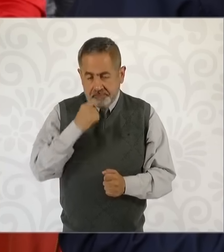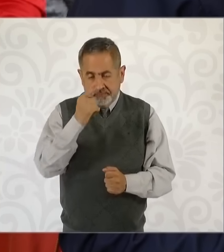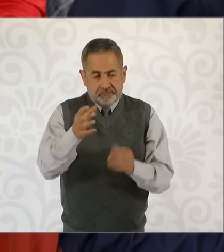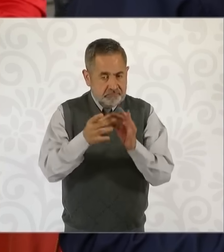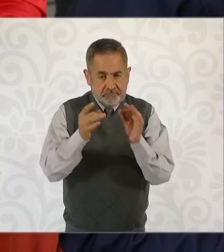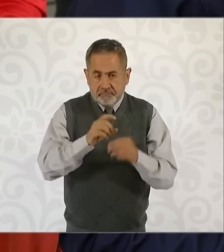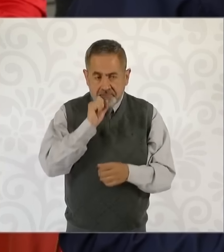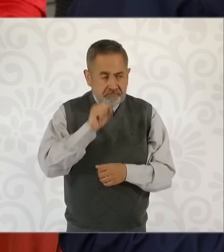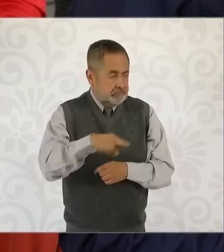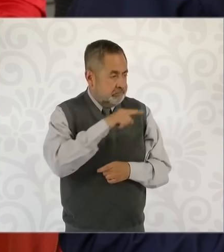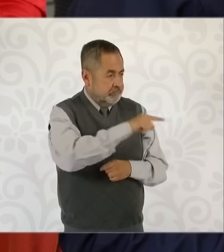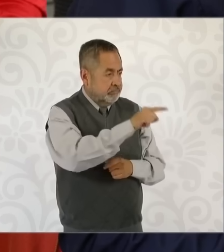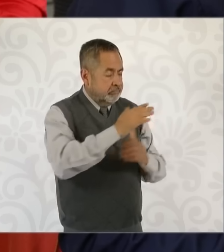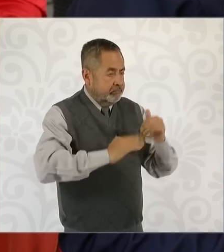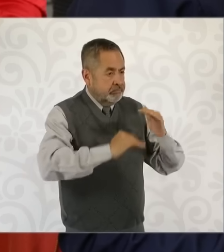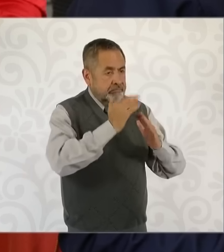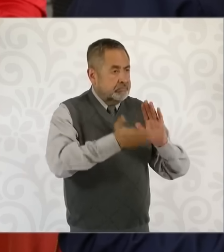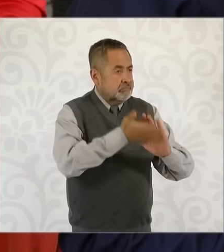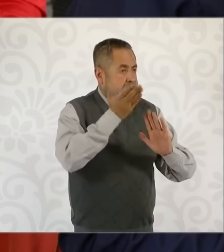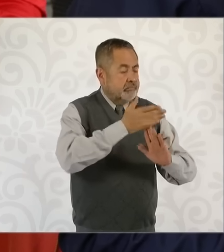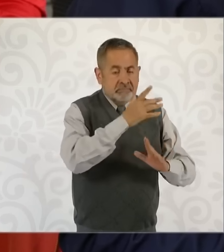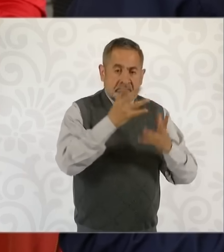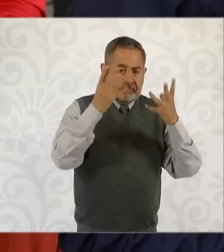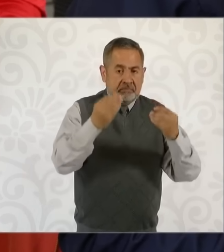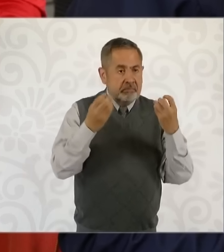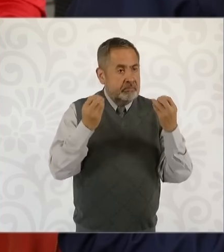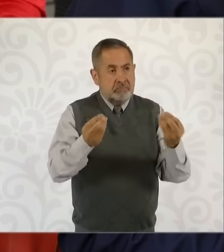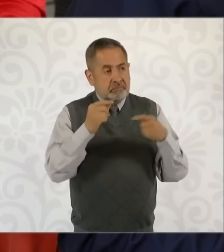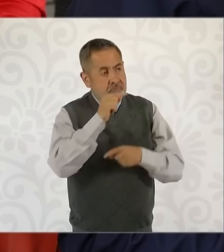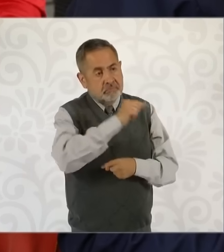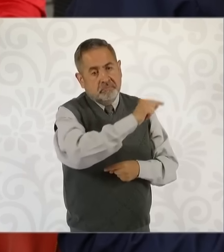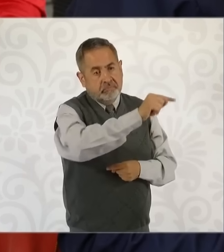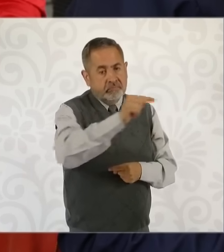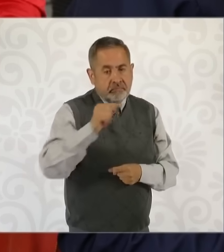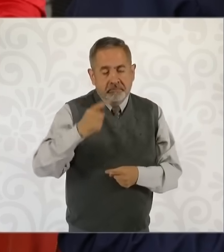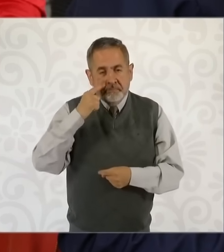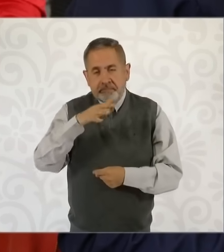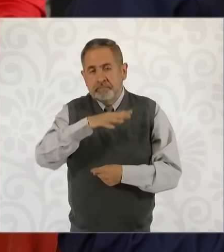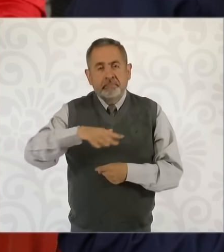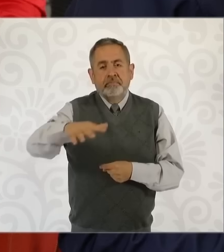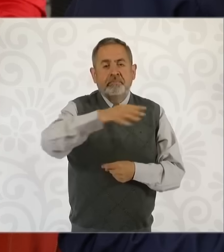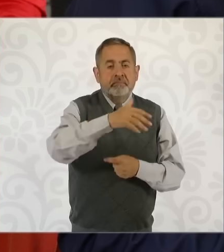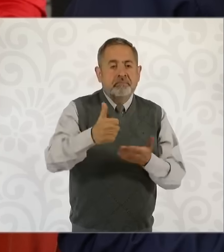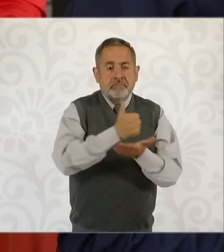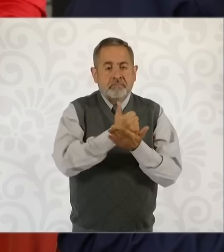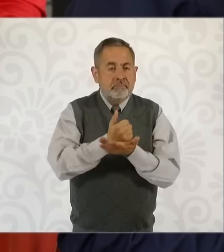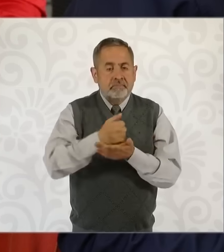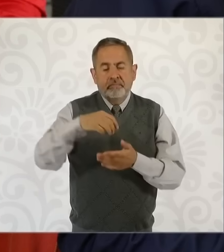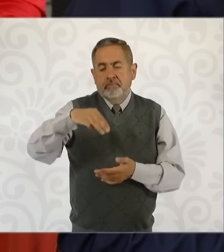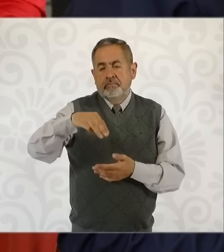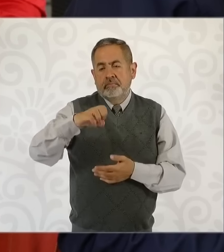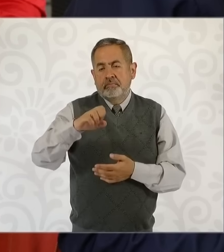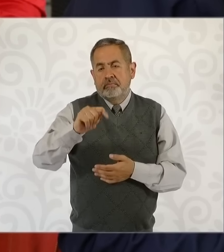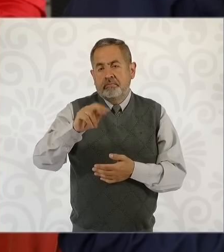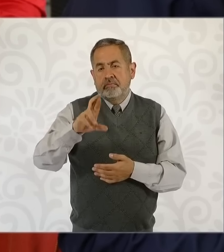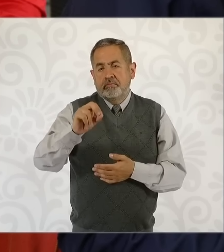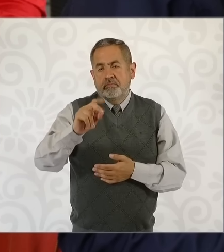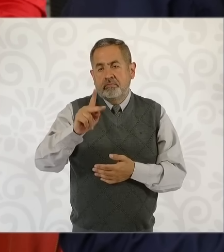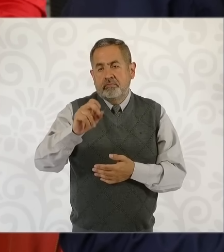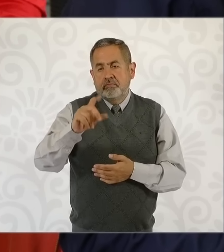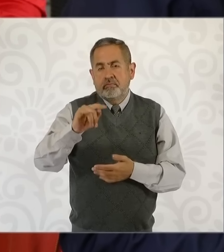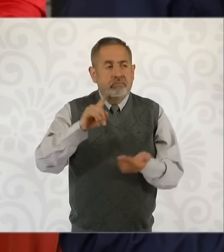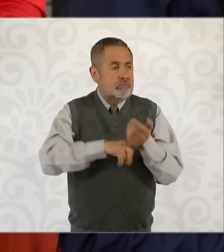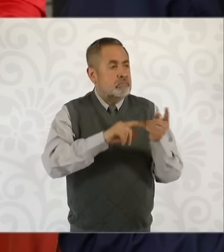obras que están ahí. Son demasiadas. Está, bueno, en la zona de metropolitana, que ya es otra cosa, está Iconia,